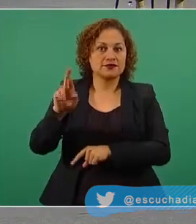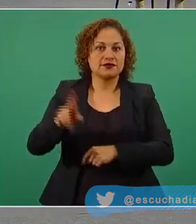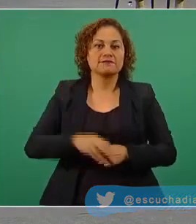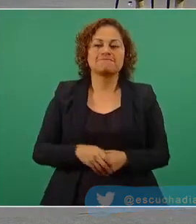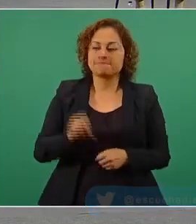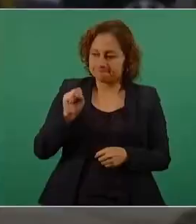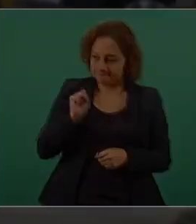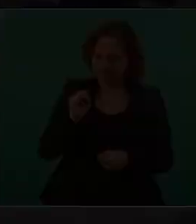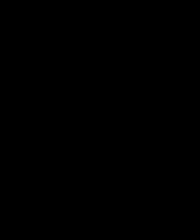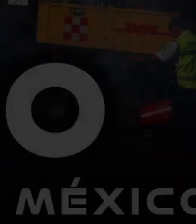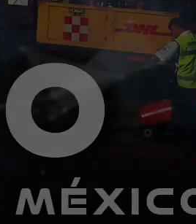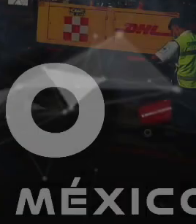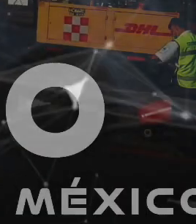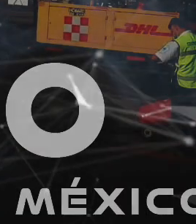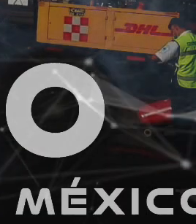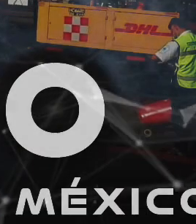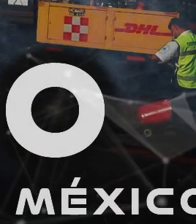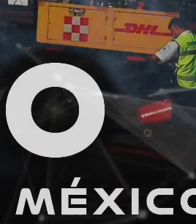Correcto.